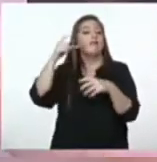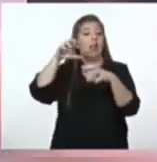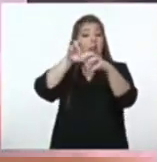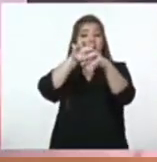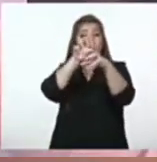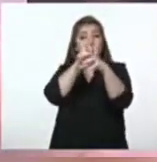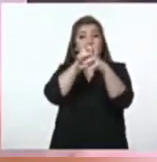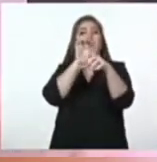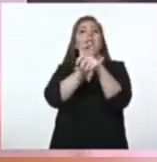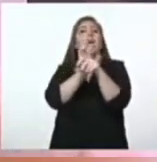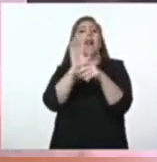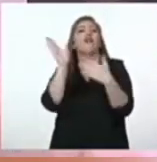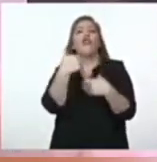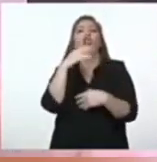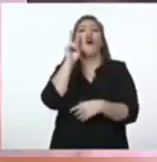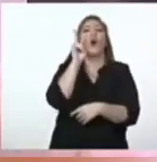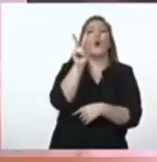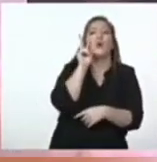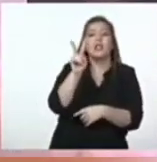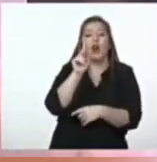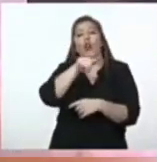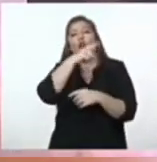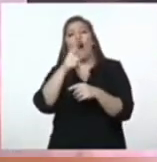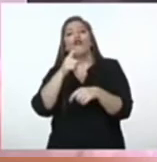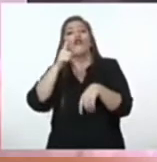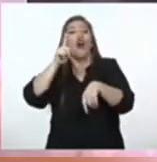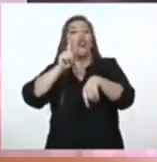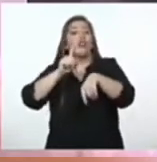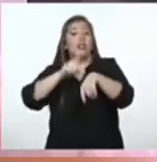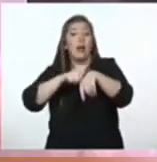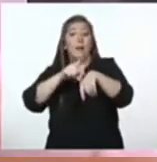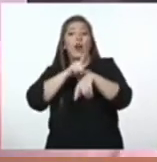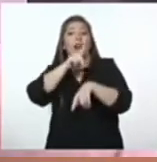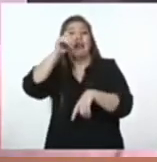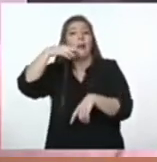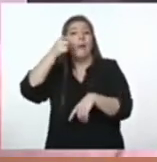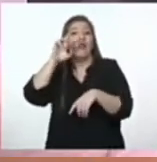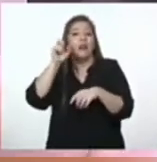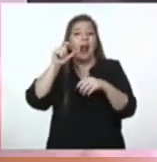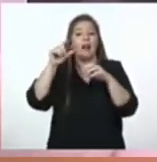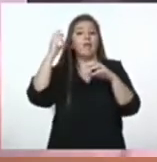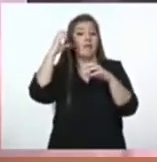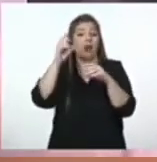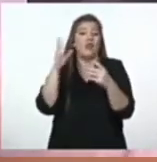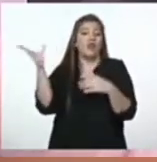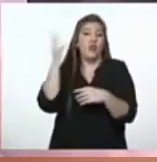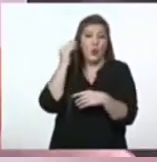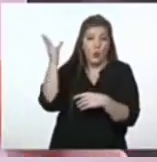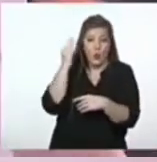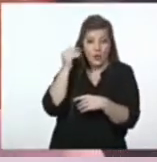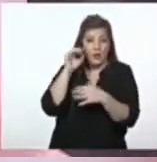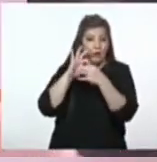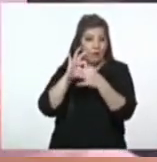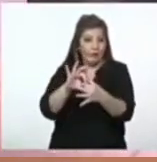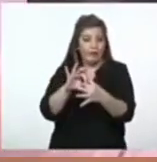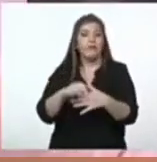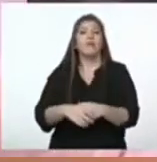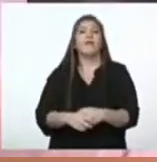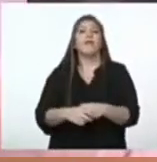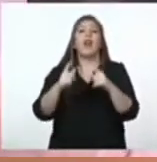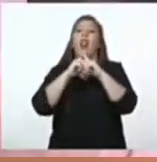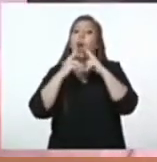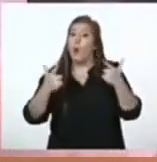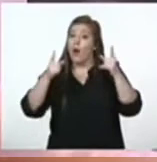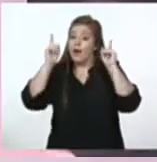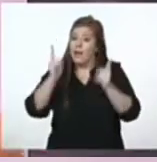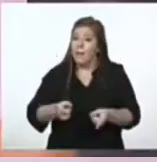vista. El lóbulo temporal, que está muy relacionado con lo que escuchamos, ¿no? Con la audición, con el lenguaje, también